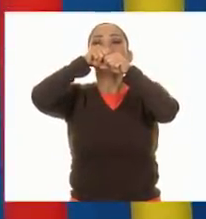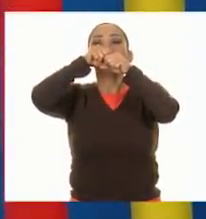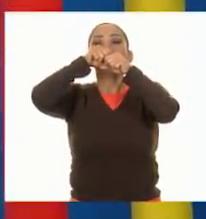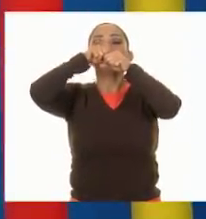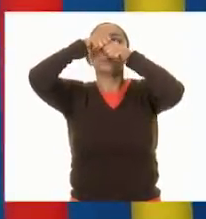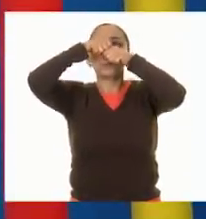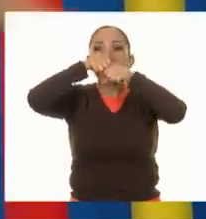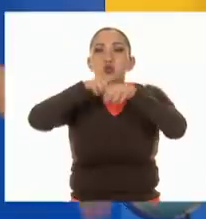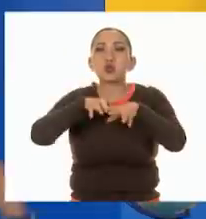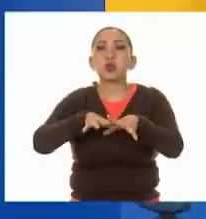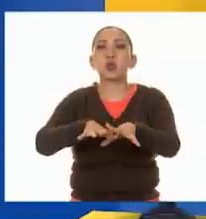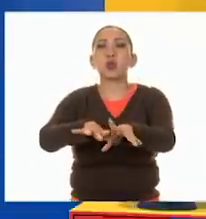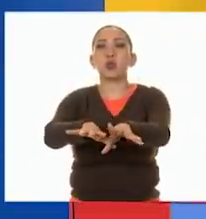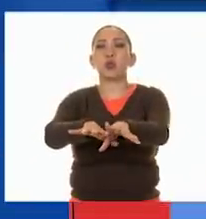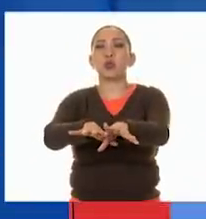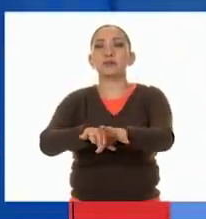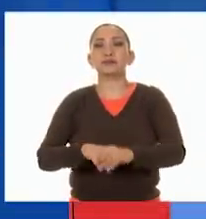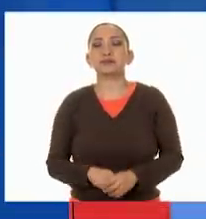Se desinfla.